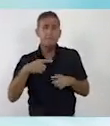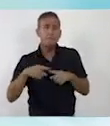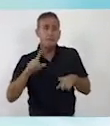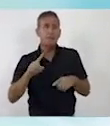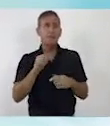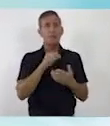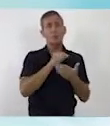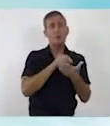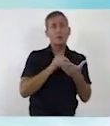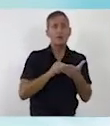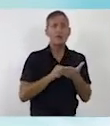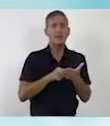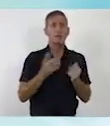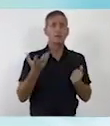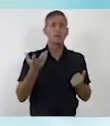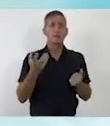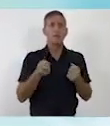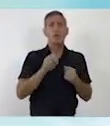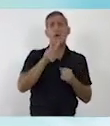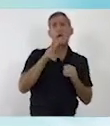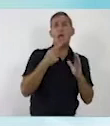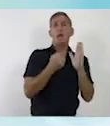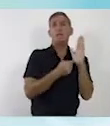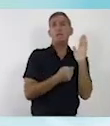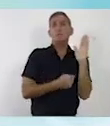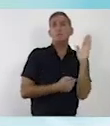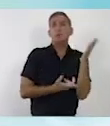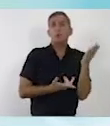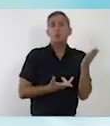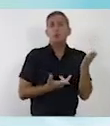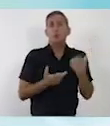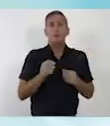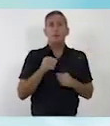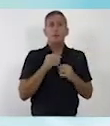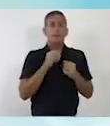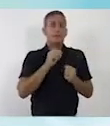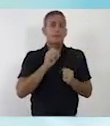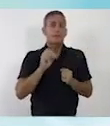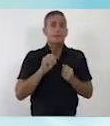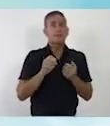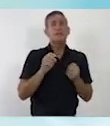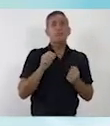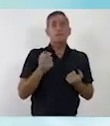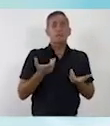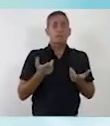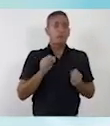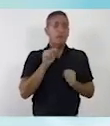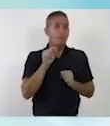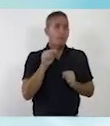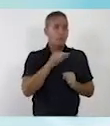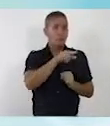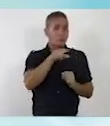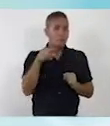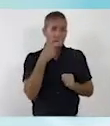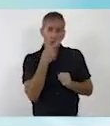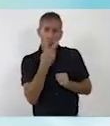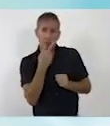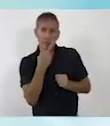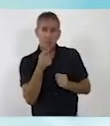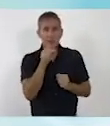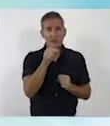la cantidad de sustancia o el volumen de una muestra de gas diferente al valor de un mol. Y es por eso que ustedes ven ahí